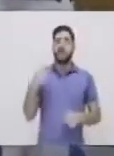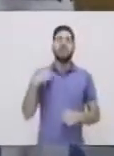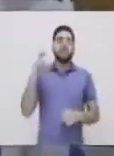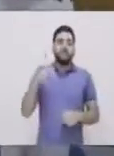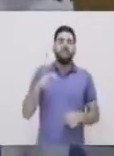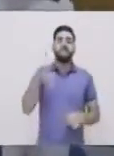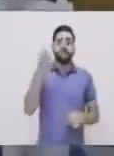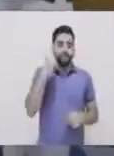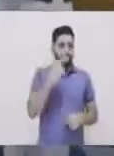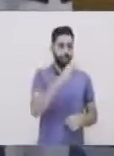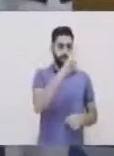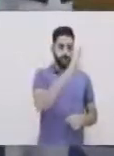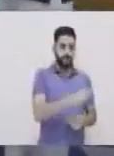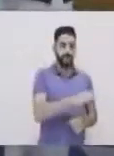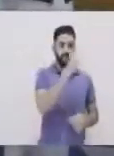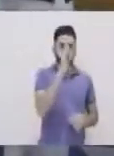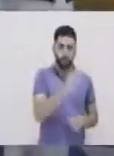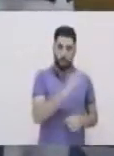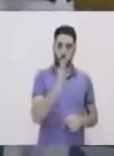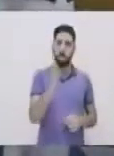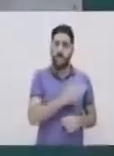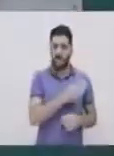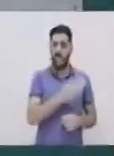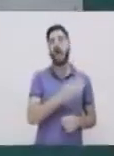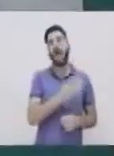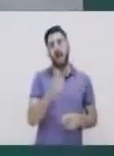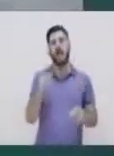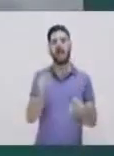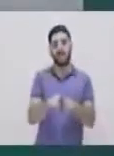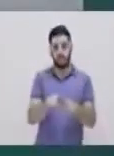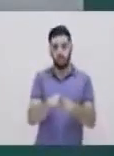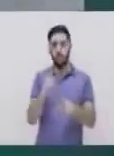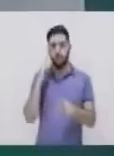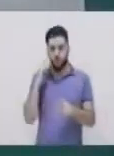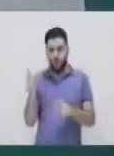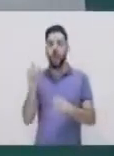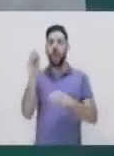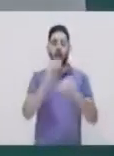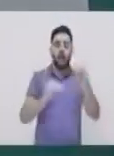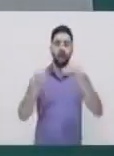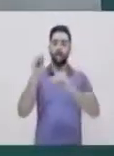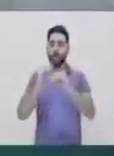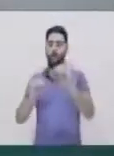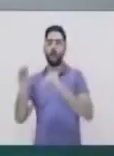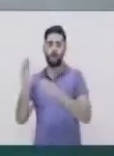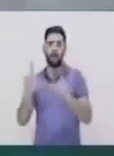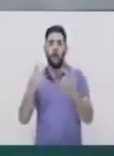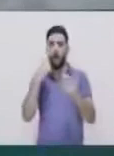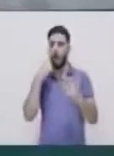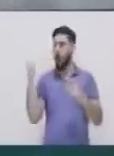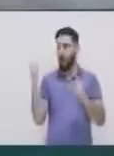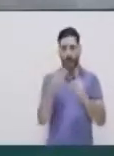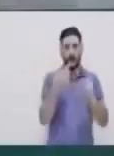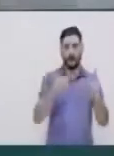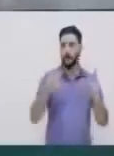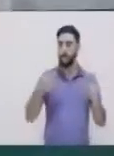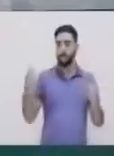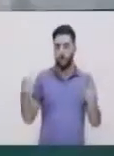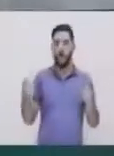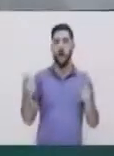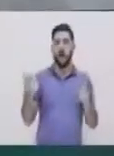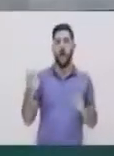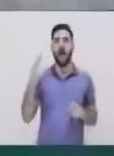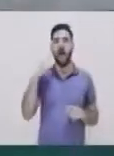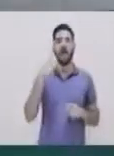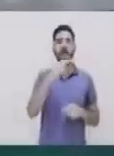hallar beta, voy a utilizar acá, porque aquí estaría la incógnita. Entonces siempre voy a tomar la